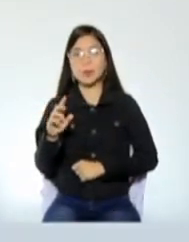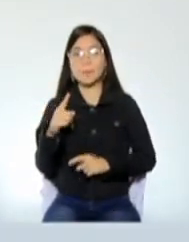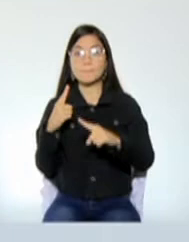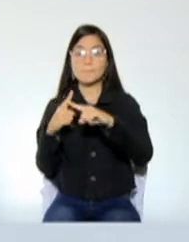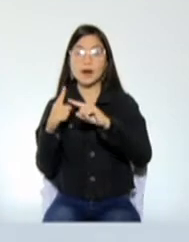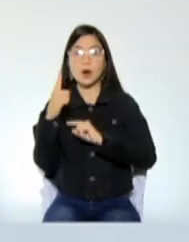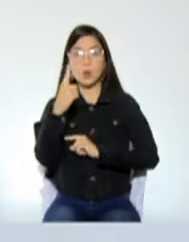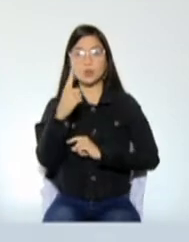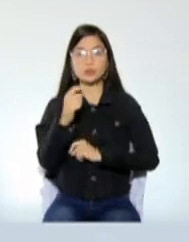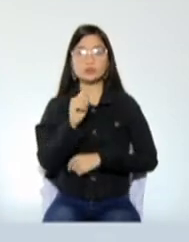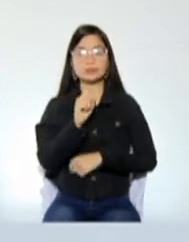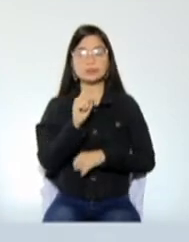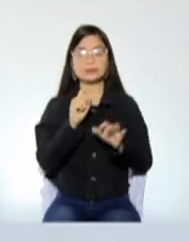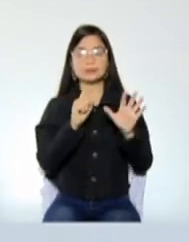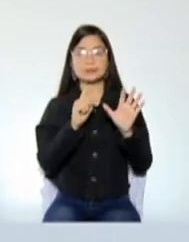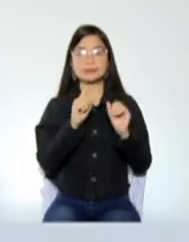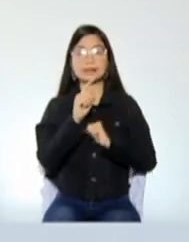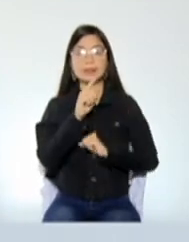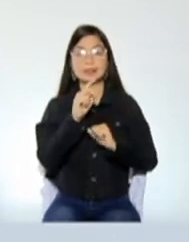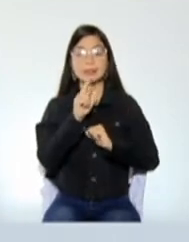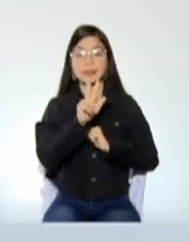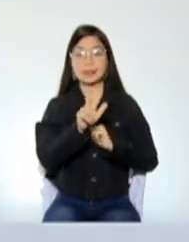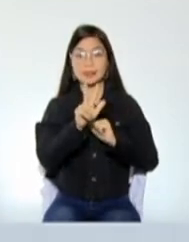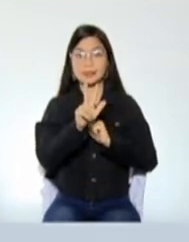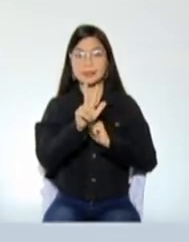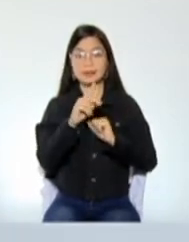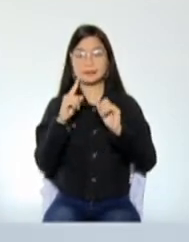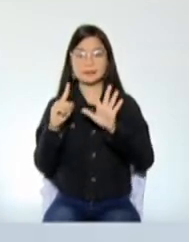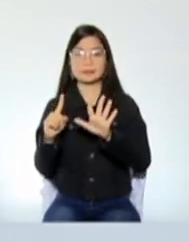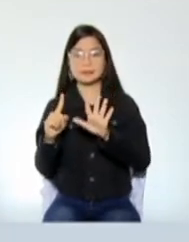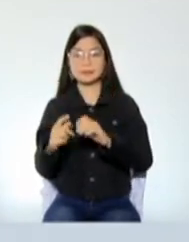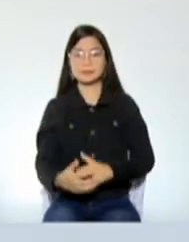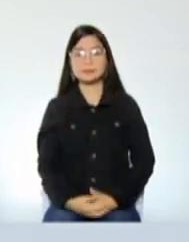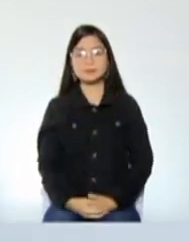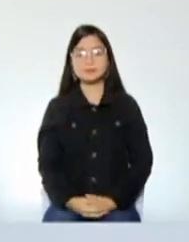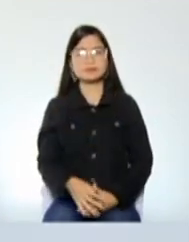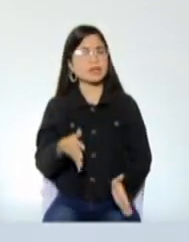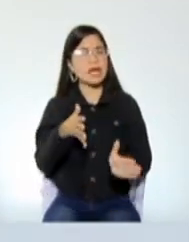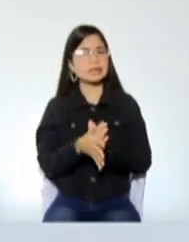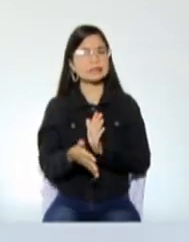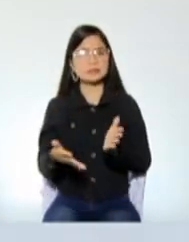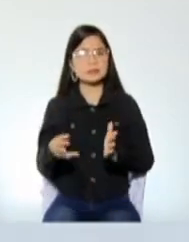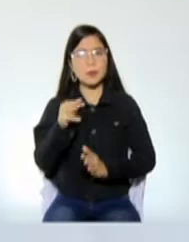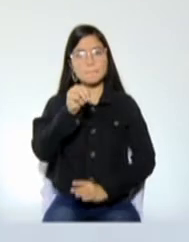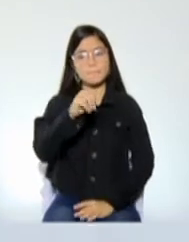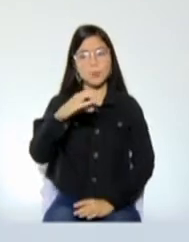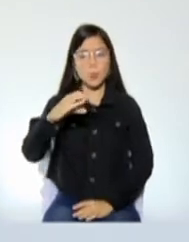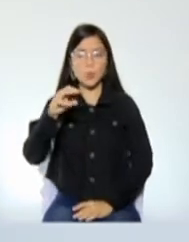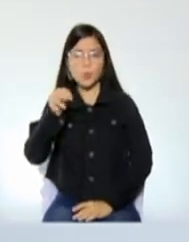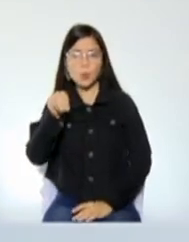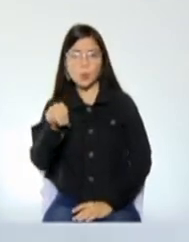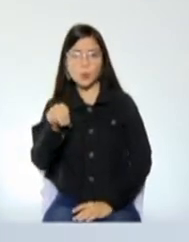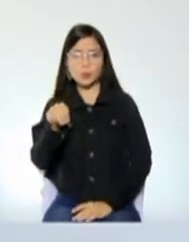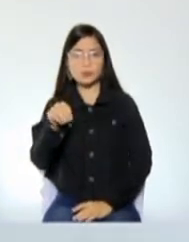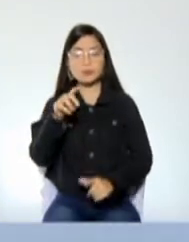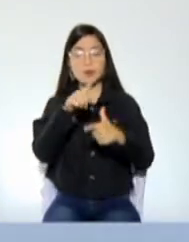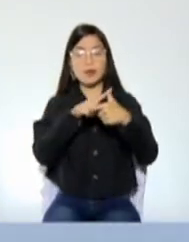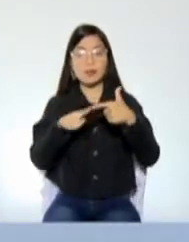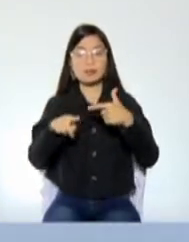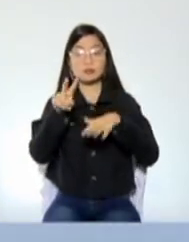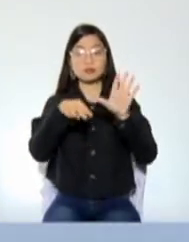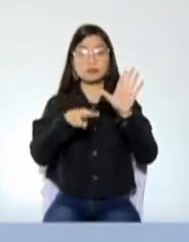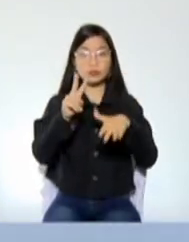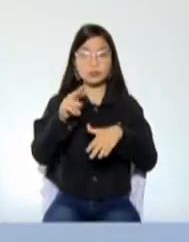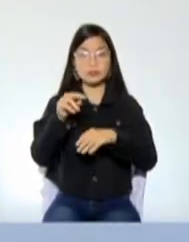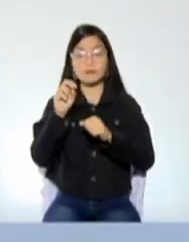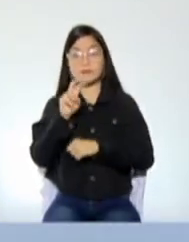36. ¿Qué nos quiere decir esto? Que el mínimo común múltiplo entre 12, 24 y 45